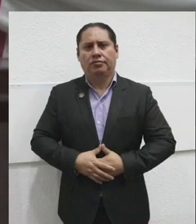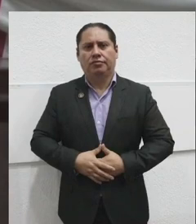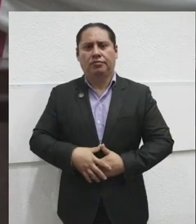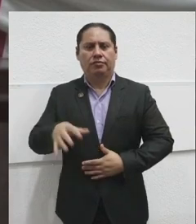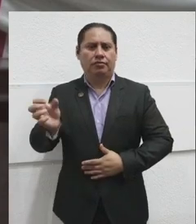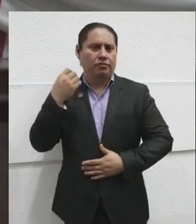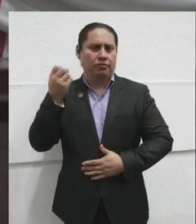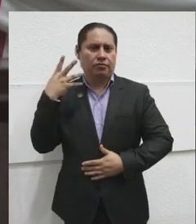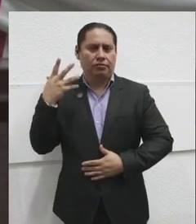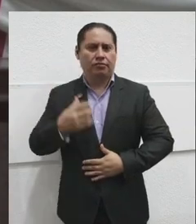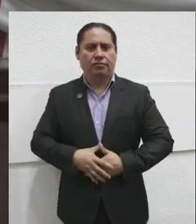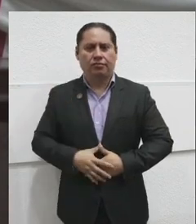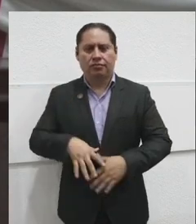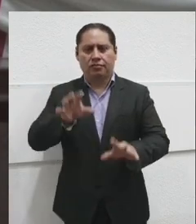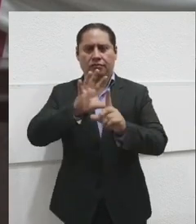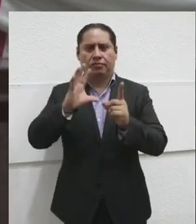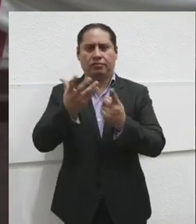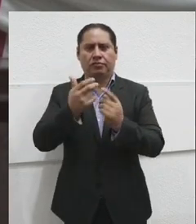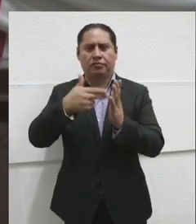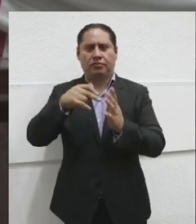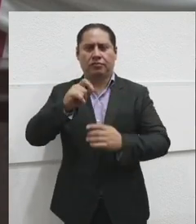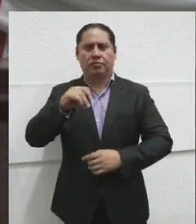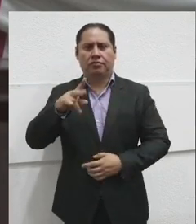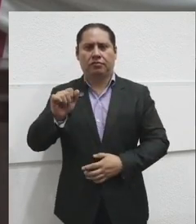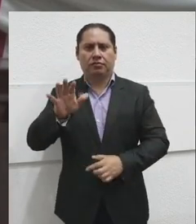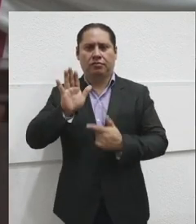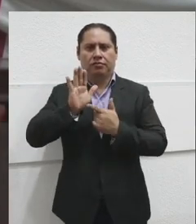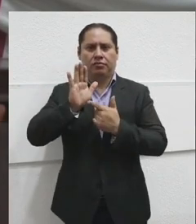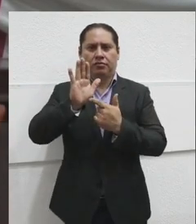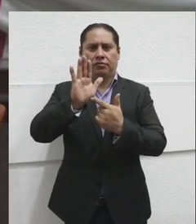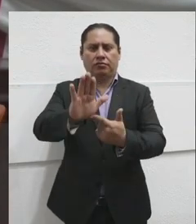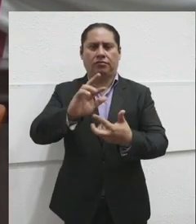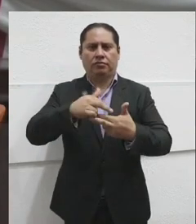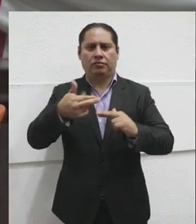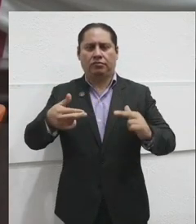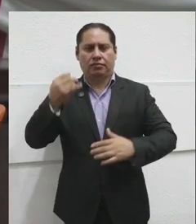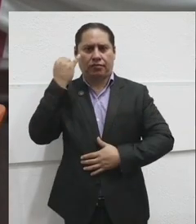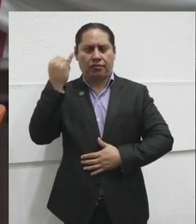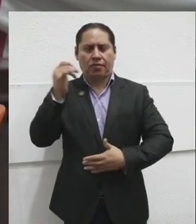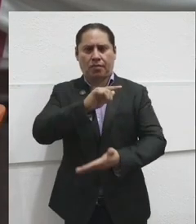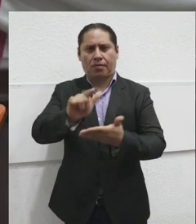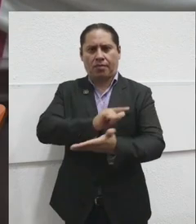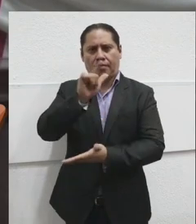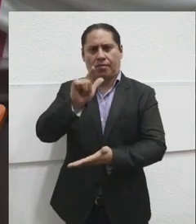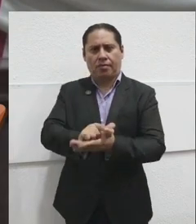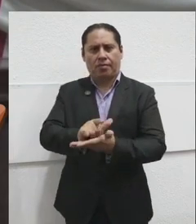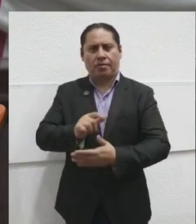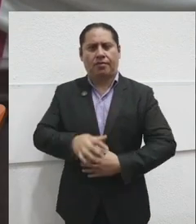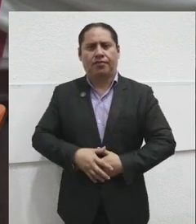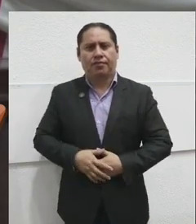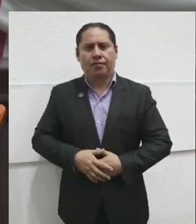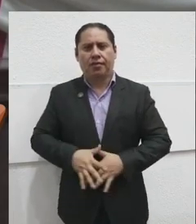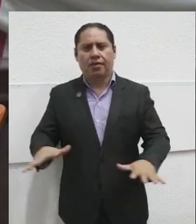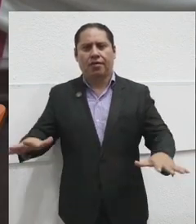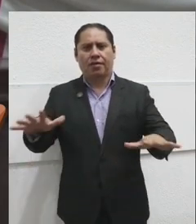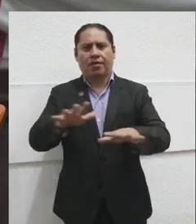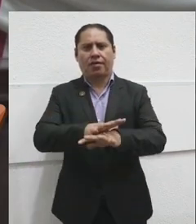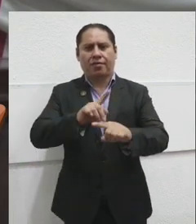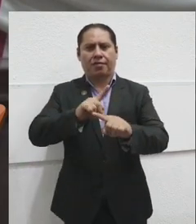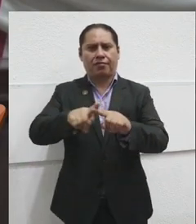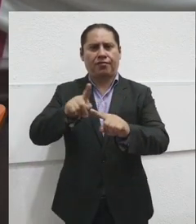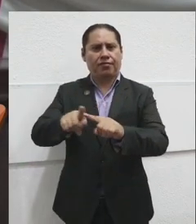Honorable Asamblea, la Comisión de Hacienda presenta dictamen relativo a la iniciativa de decreto por el que se reforman